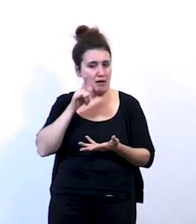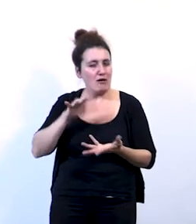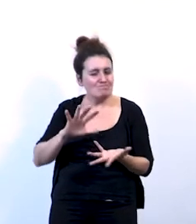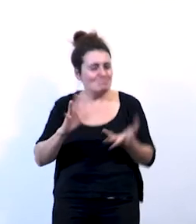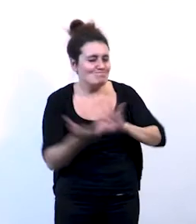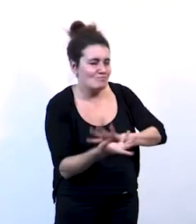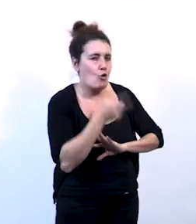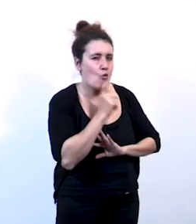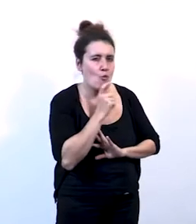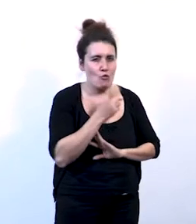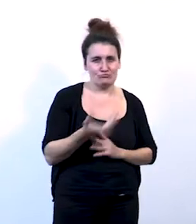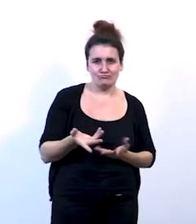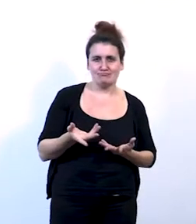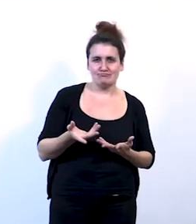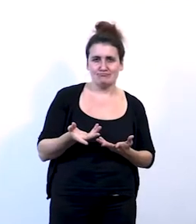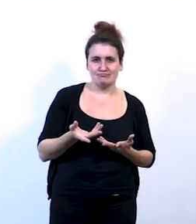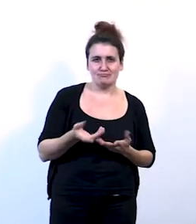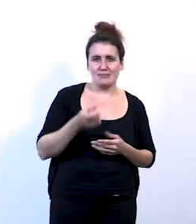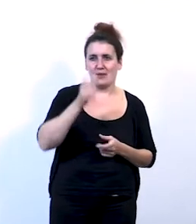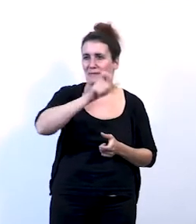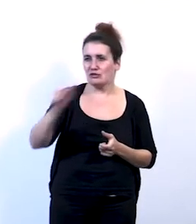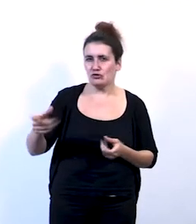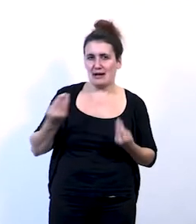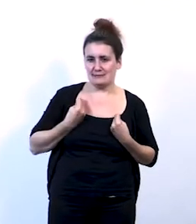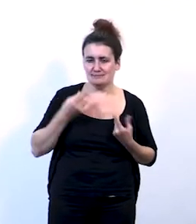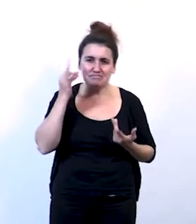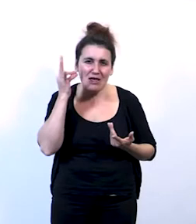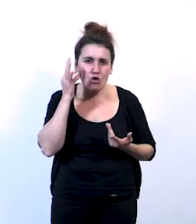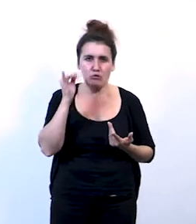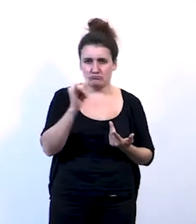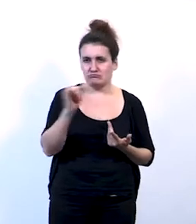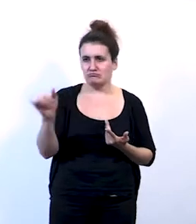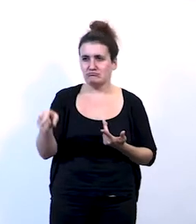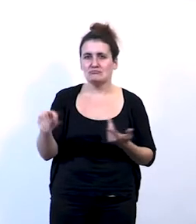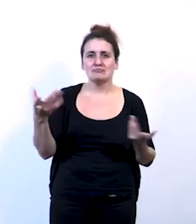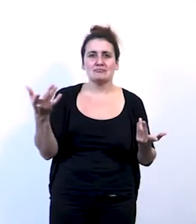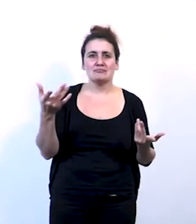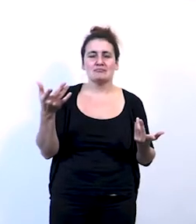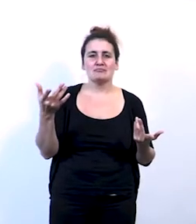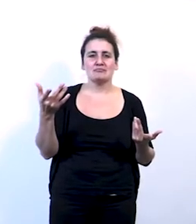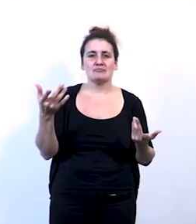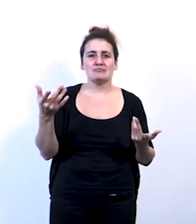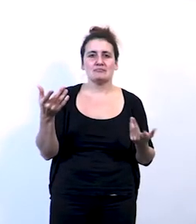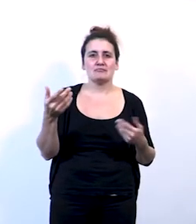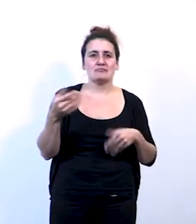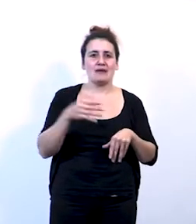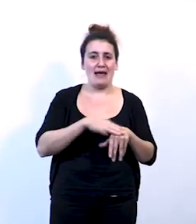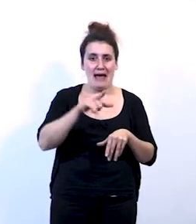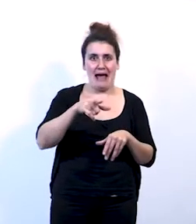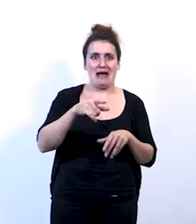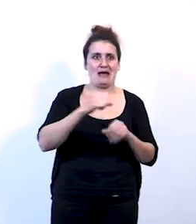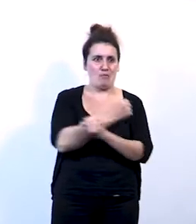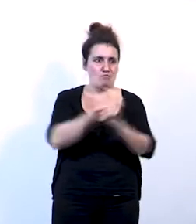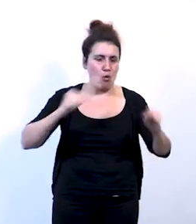tener la población y las mujeres en concreto a que las bombas y a que las balas maten las